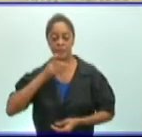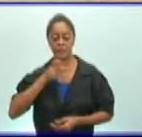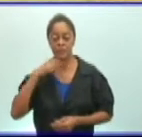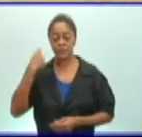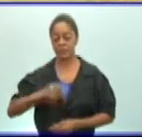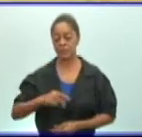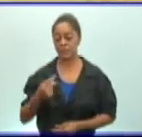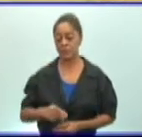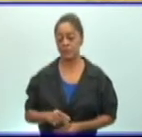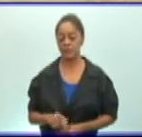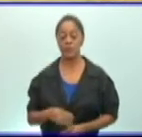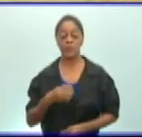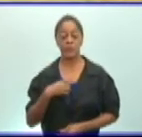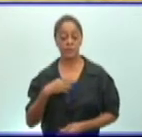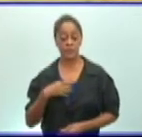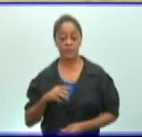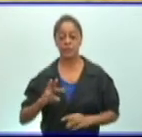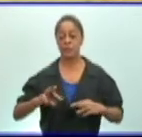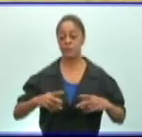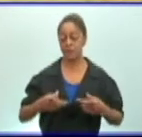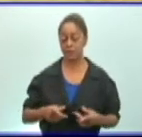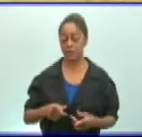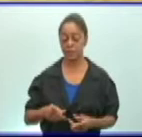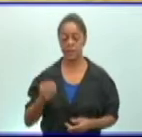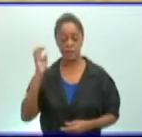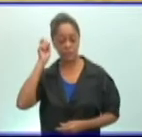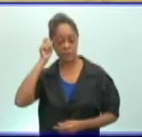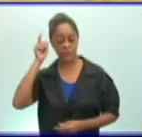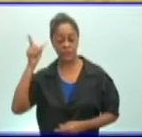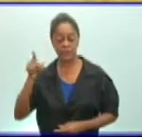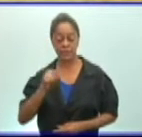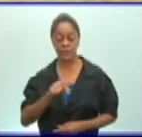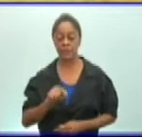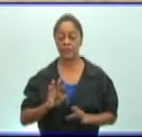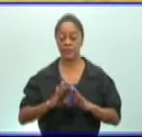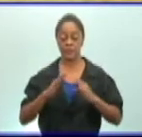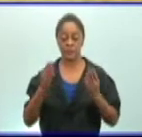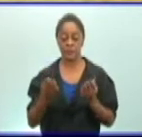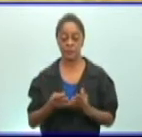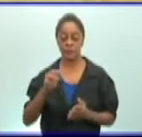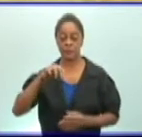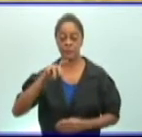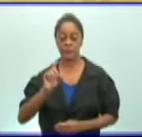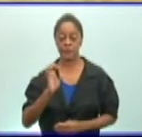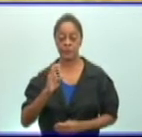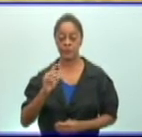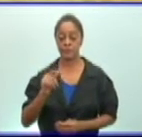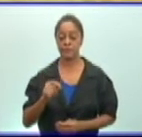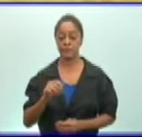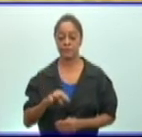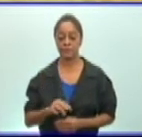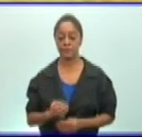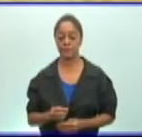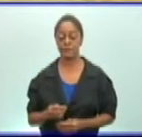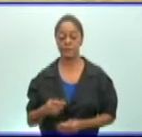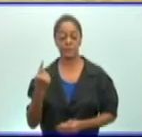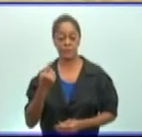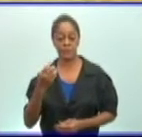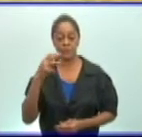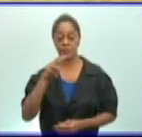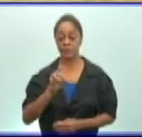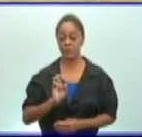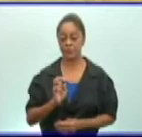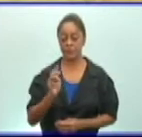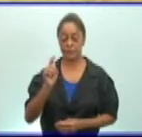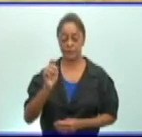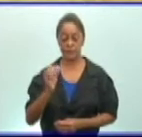esclavos. Quiero recalcar algunas ideas que quedaron en el material y es precisamente el mundo minoico, que va a estar integrado primero por Creta, la isla de